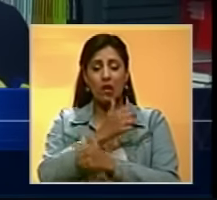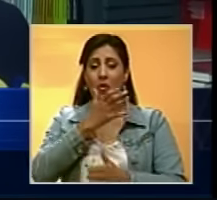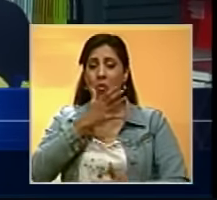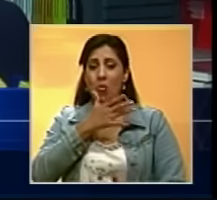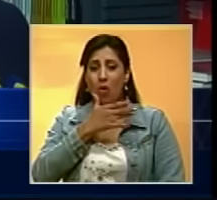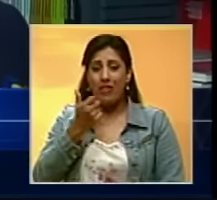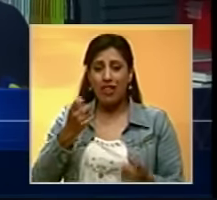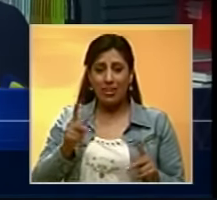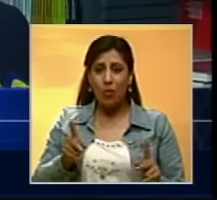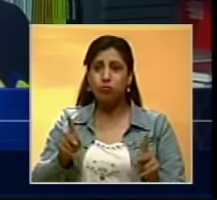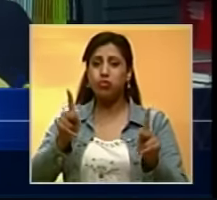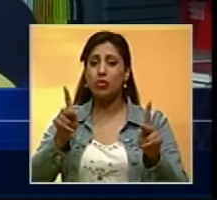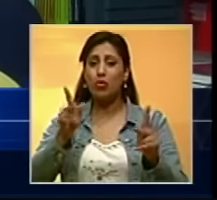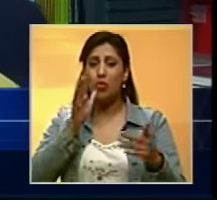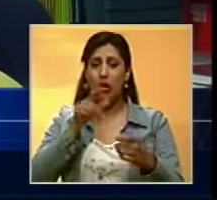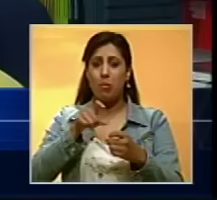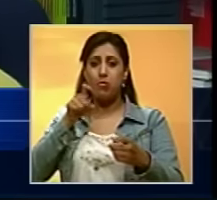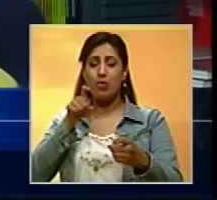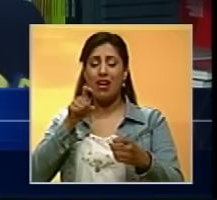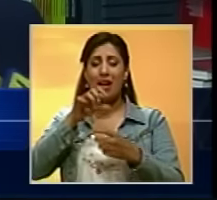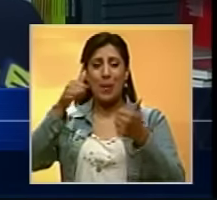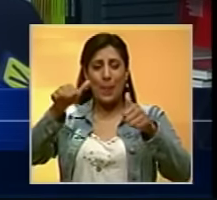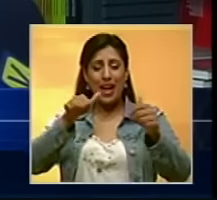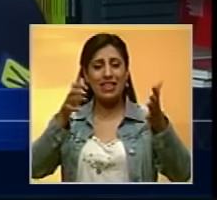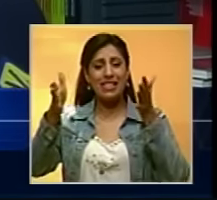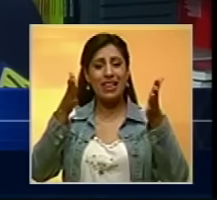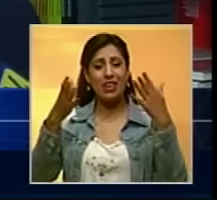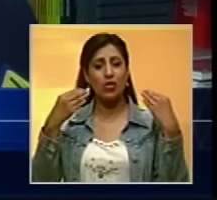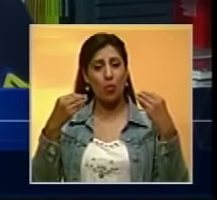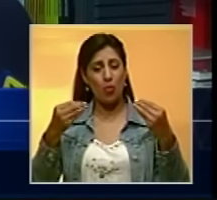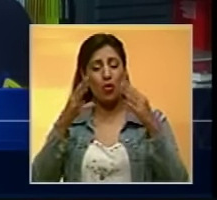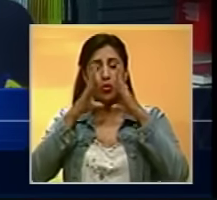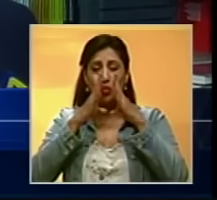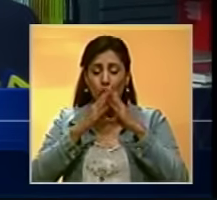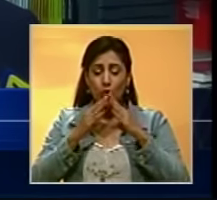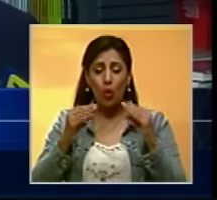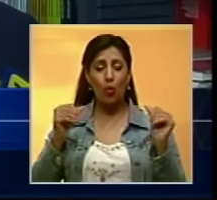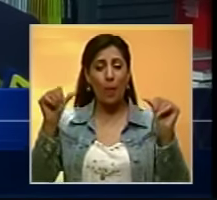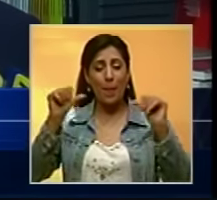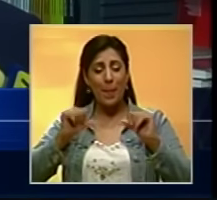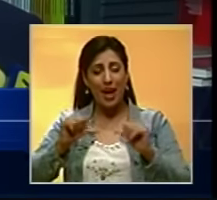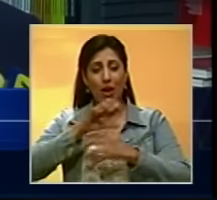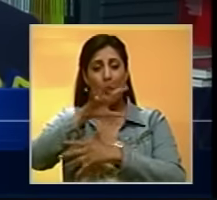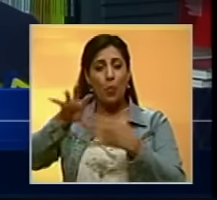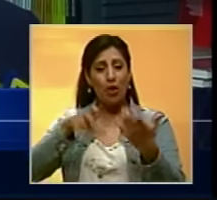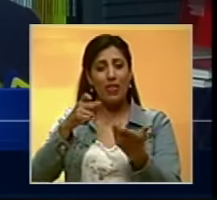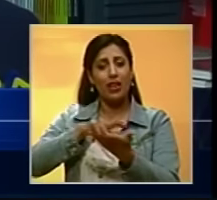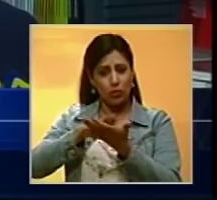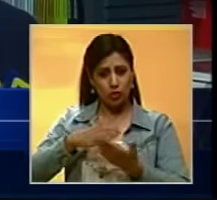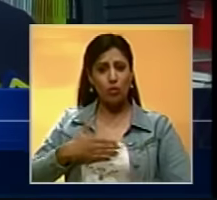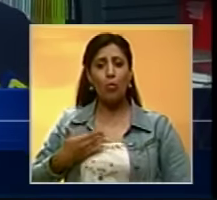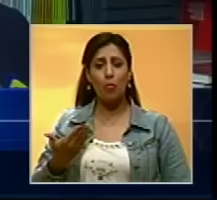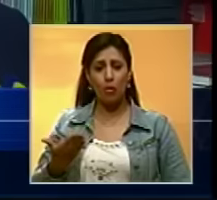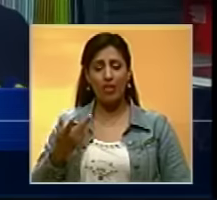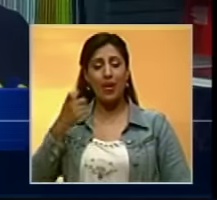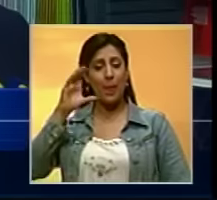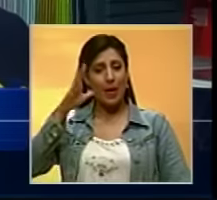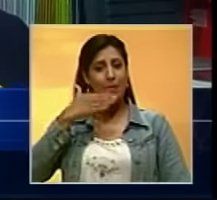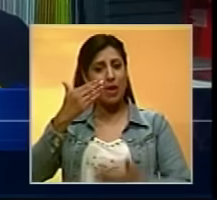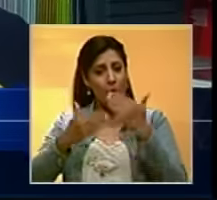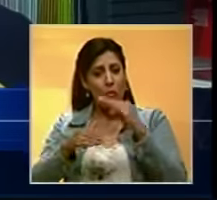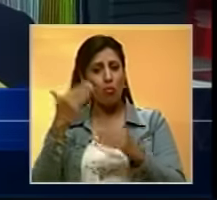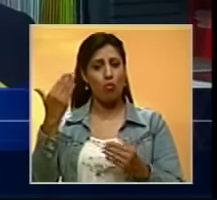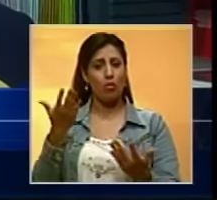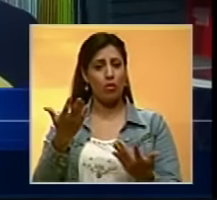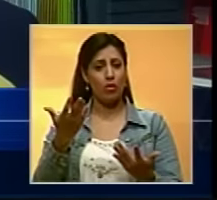falta de oportunidades el deterioro de los servicios públicos todos estos problemas los podemos corregir y hacer un país má más